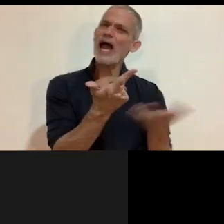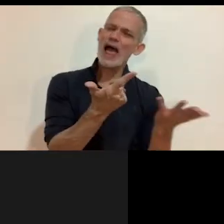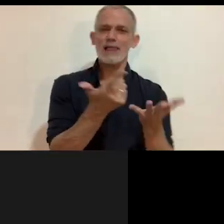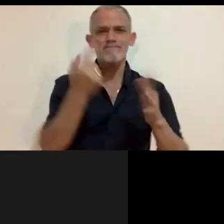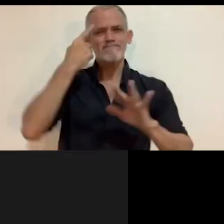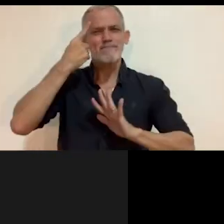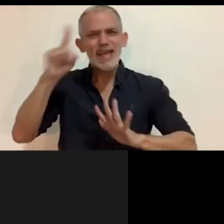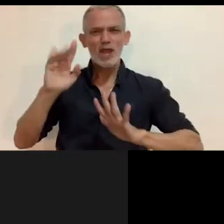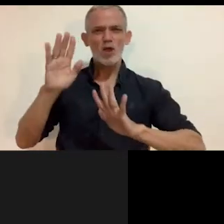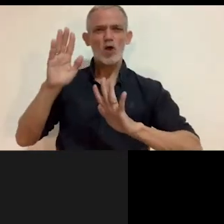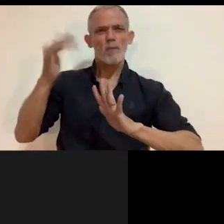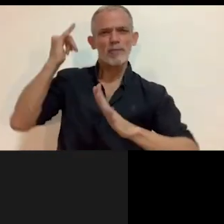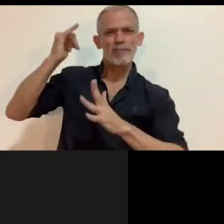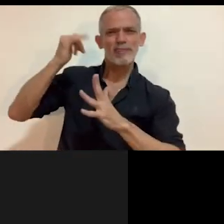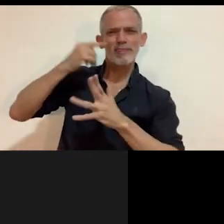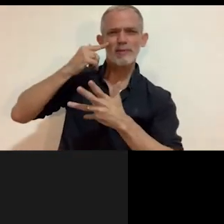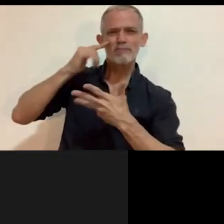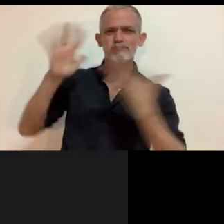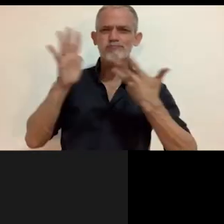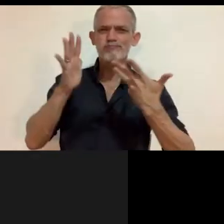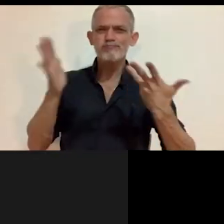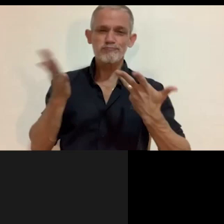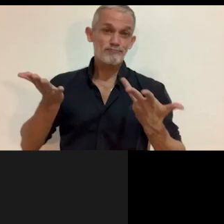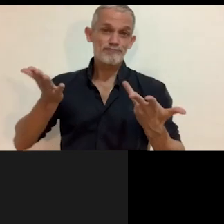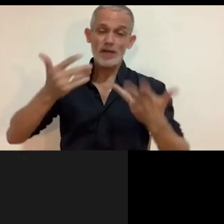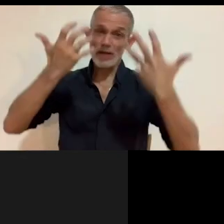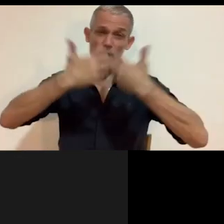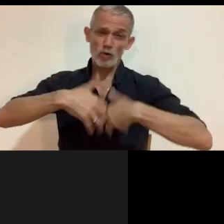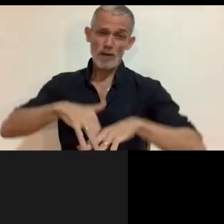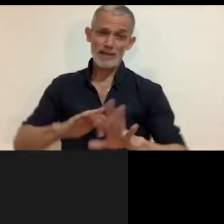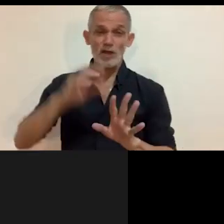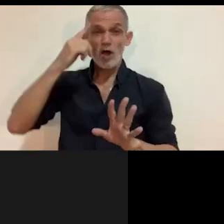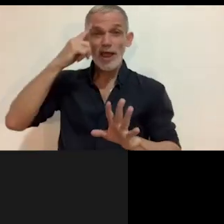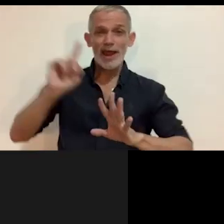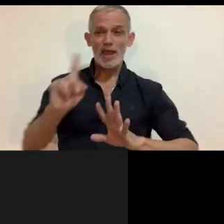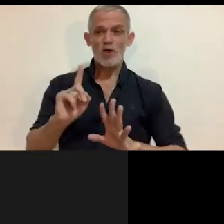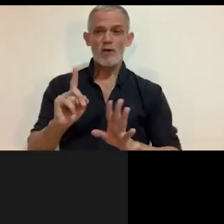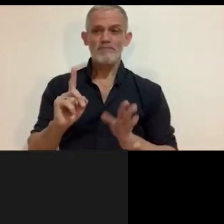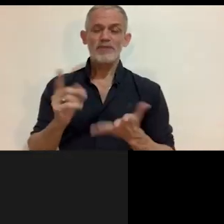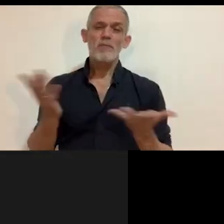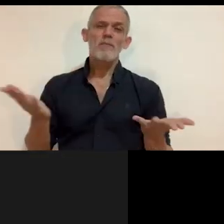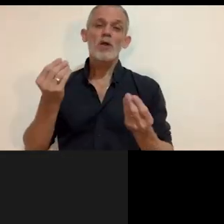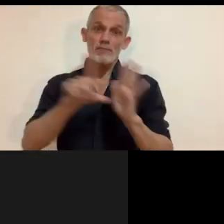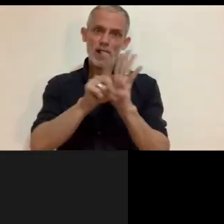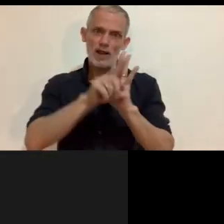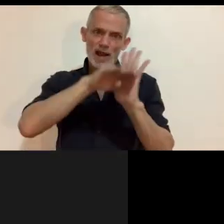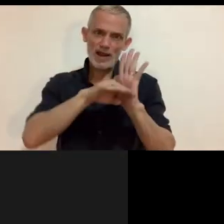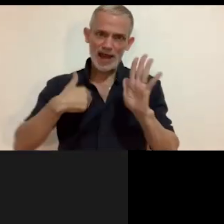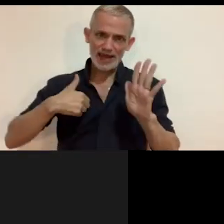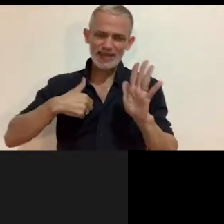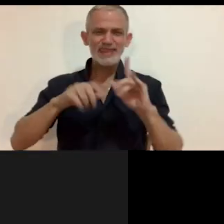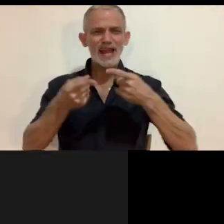que la determinación de oficio establecida no solo en la legislación argentina, sino en las legislaciones de un montón